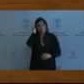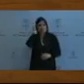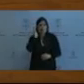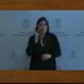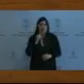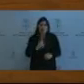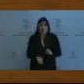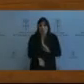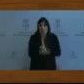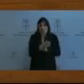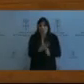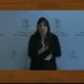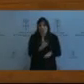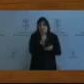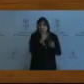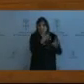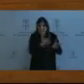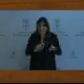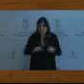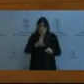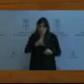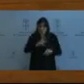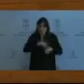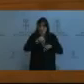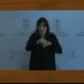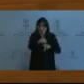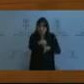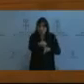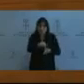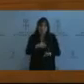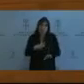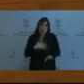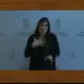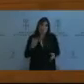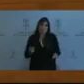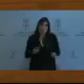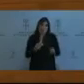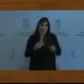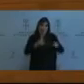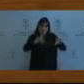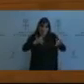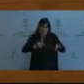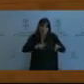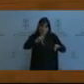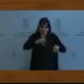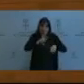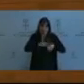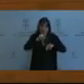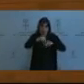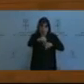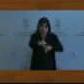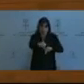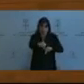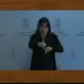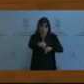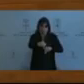resultase más conveniente hablar de tierras cultivables, ya que vivimos en una comunidad autónoma